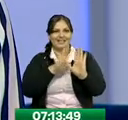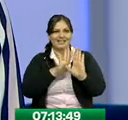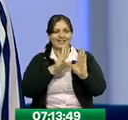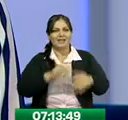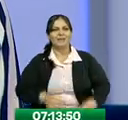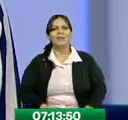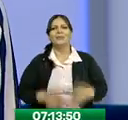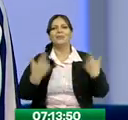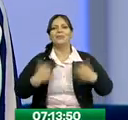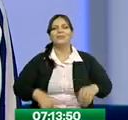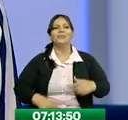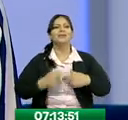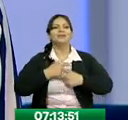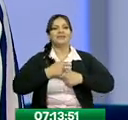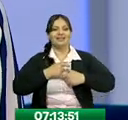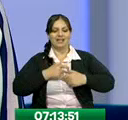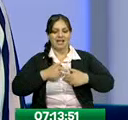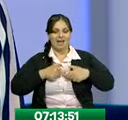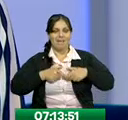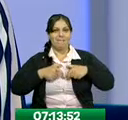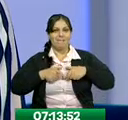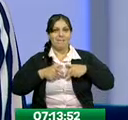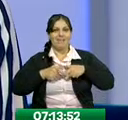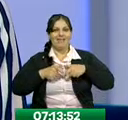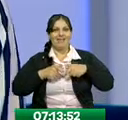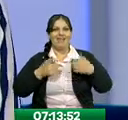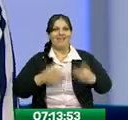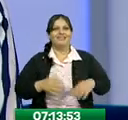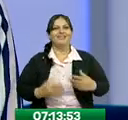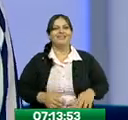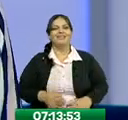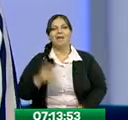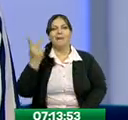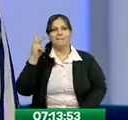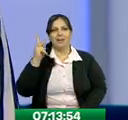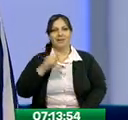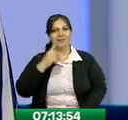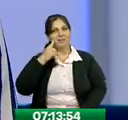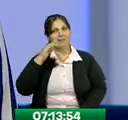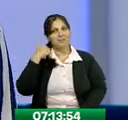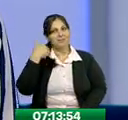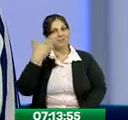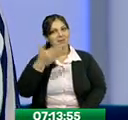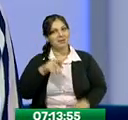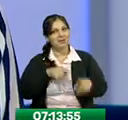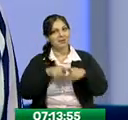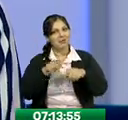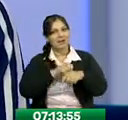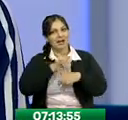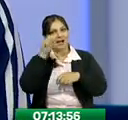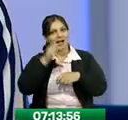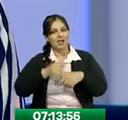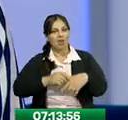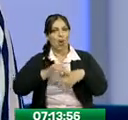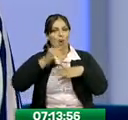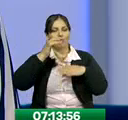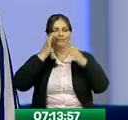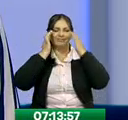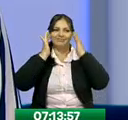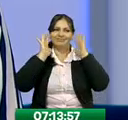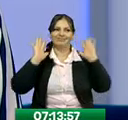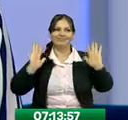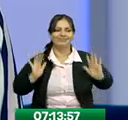más con medalla del mundo. Así que muy contentos, muy contentos. Gracias por darme la oportunidad de decirlo, porque aquí nos emocionamos tras